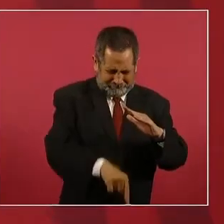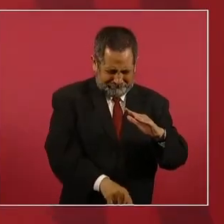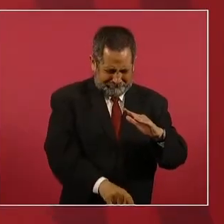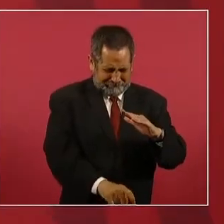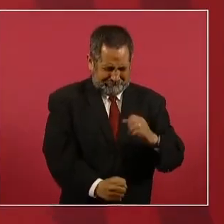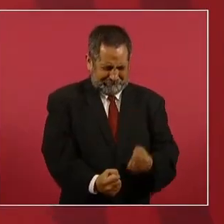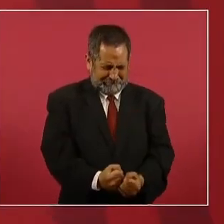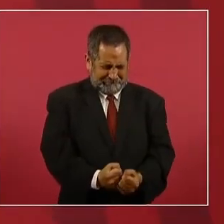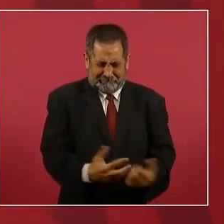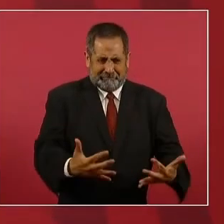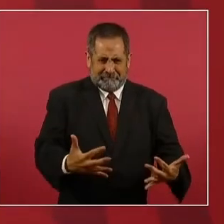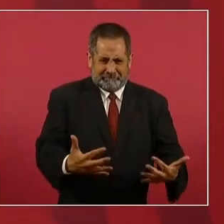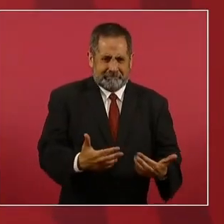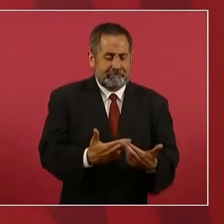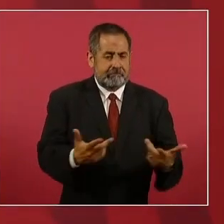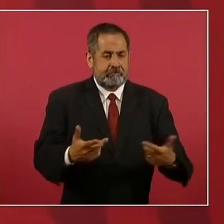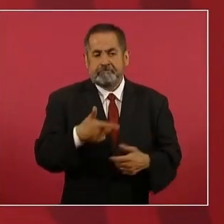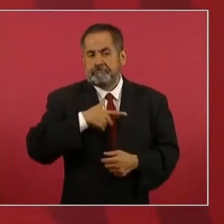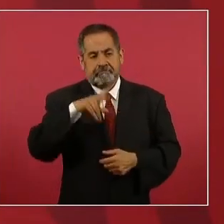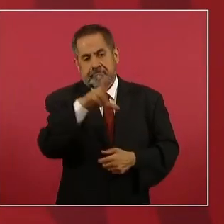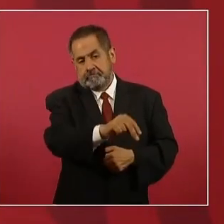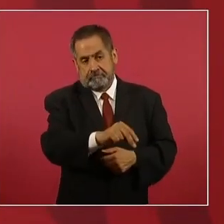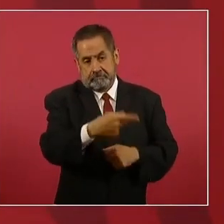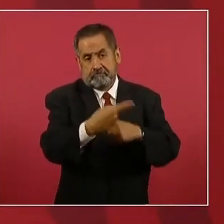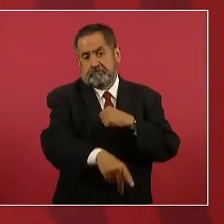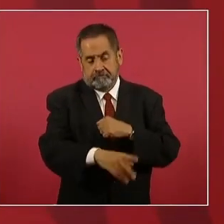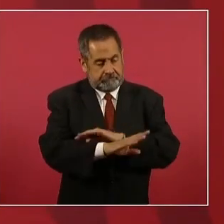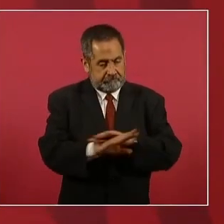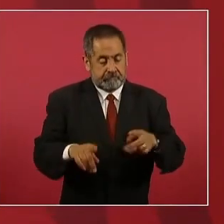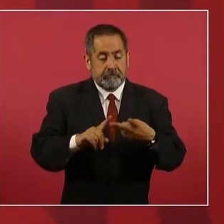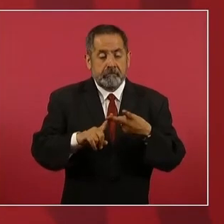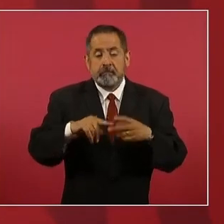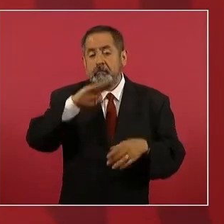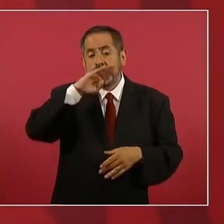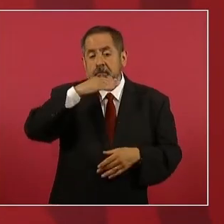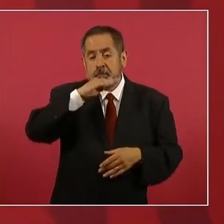permite el maíz transgénico.